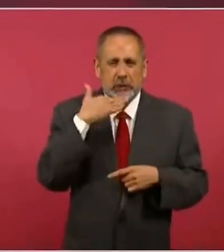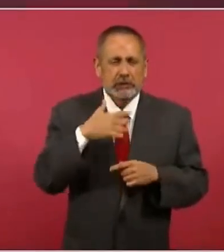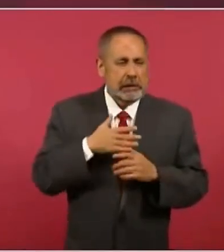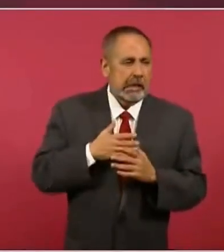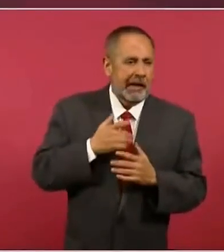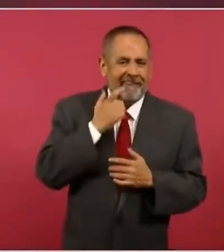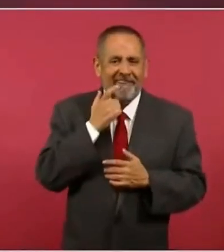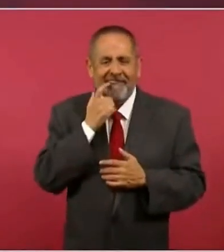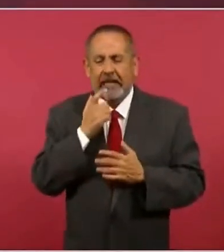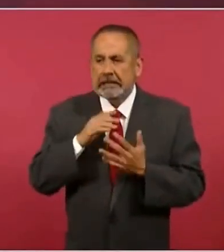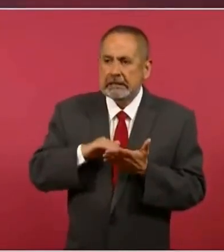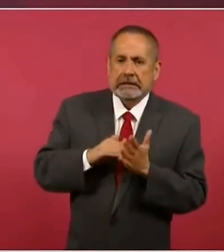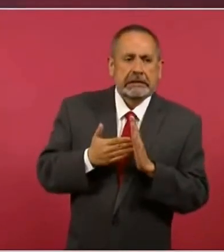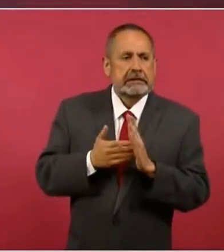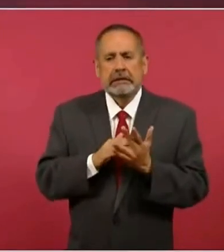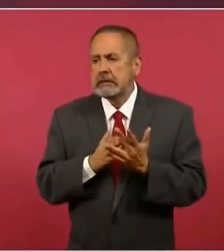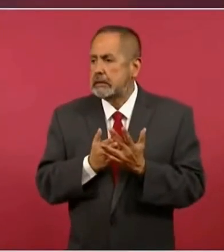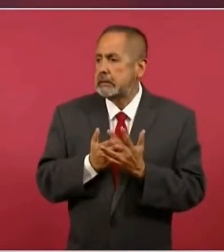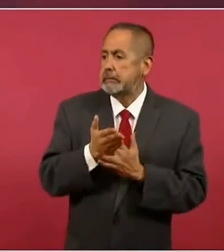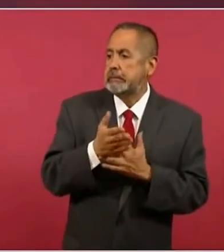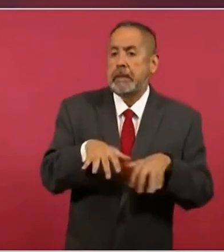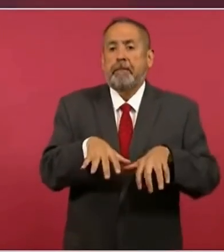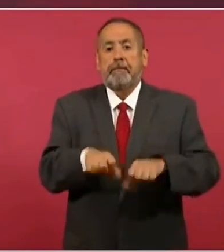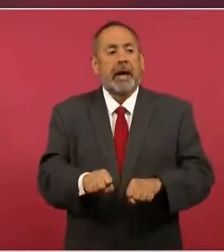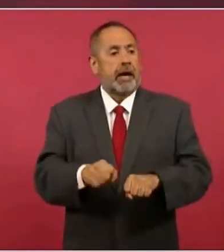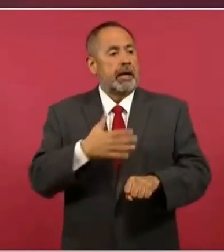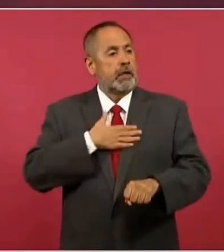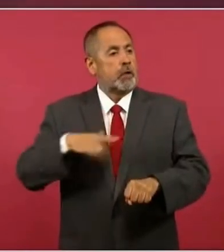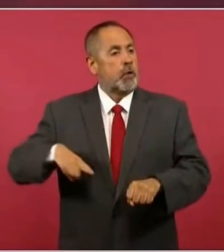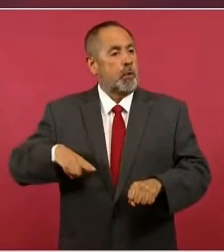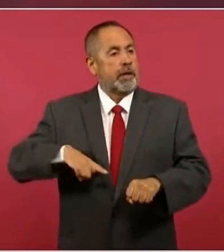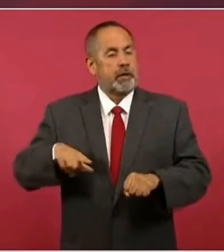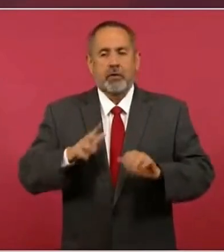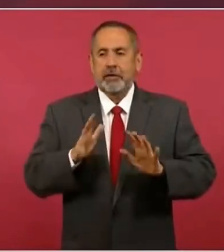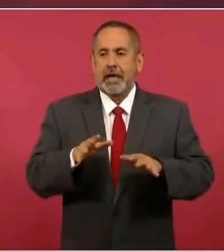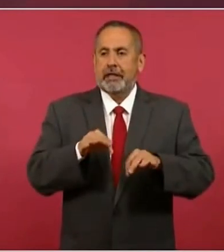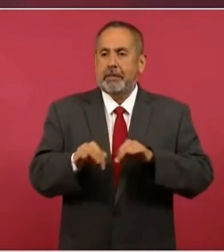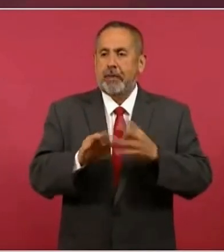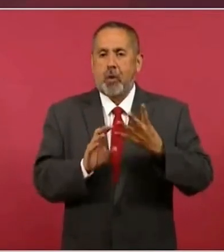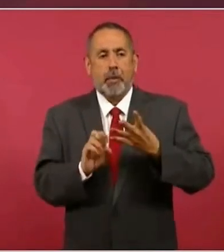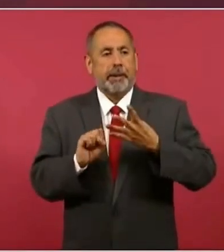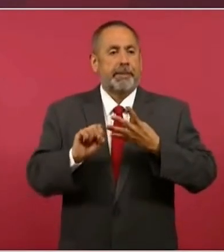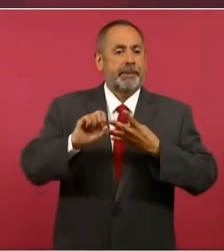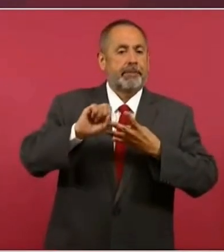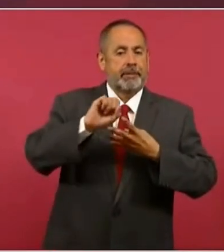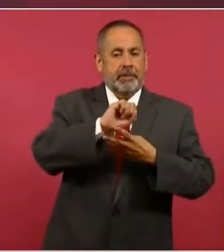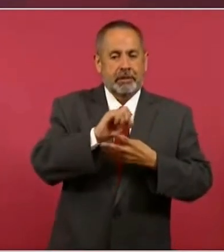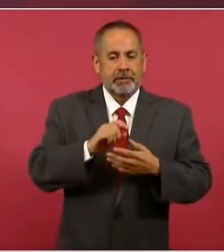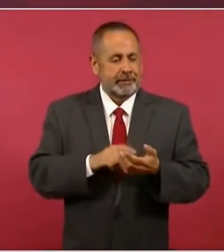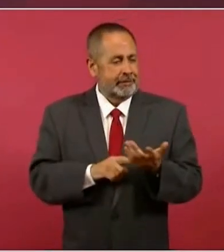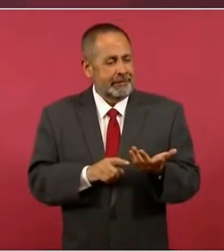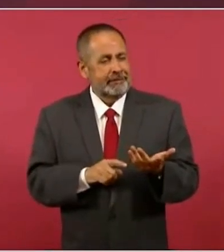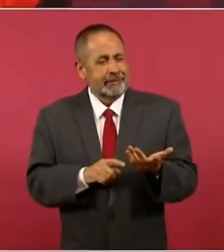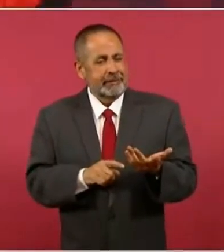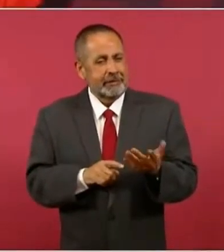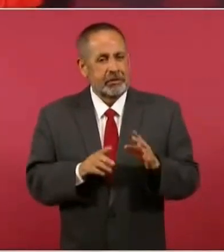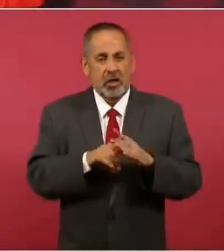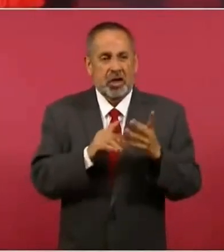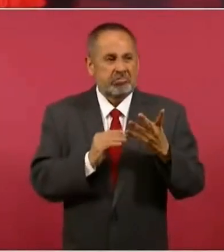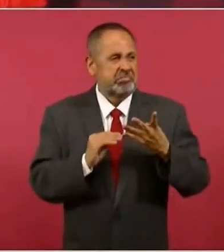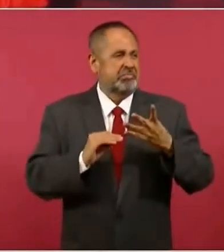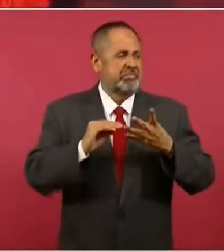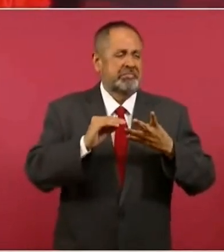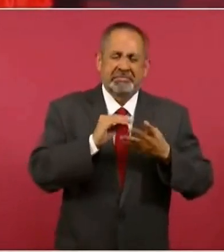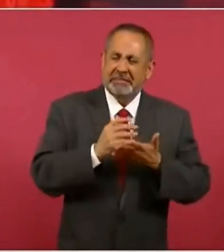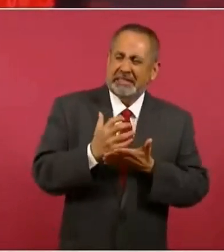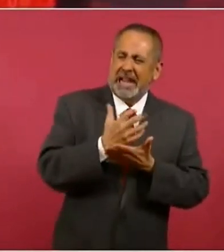y Cómo vivía ascendido Cómo se ve encaramado Carlos públicos Cómo se había